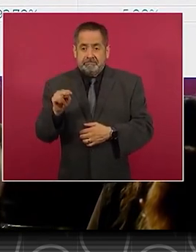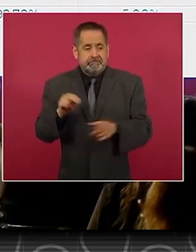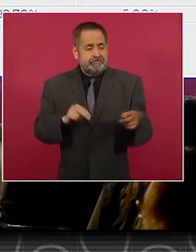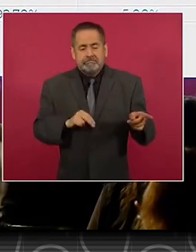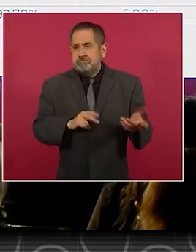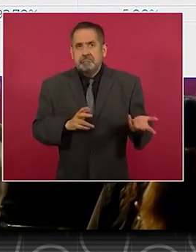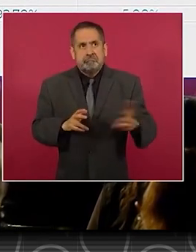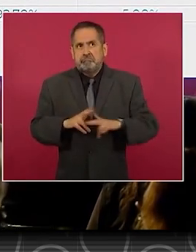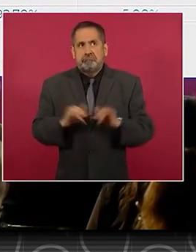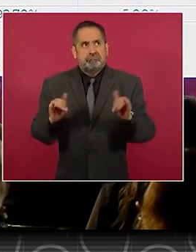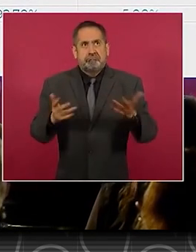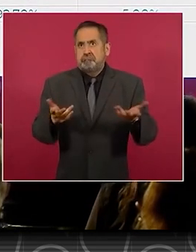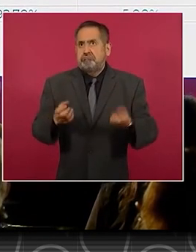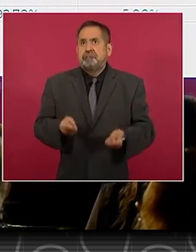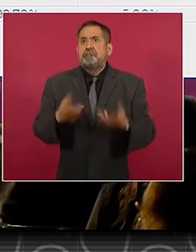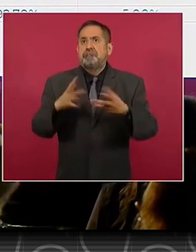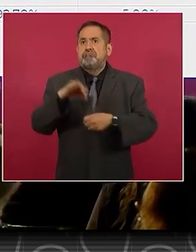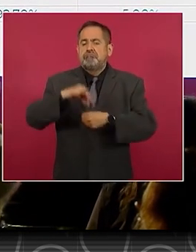no llegó